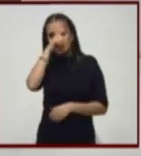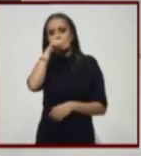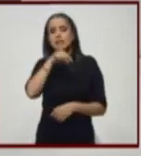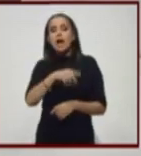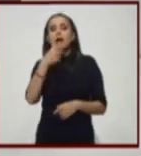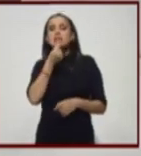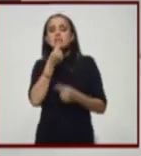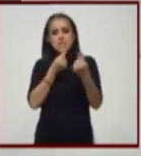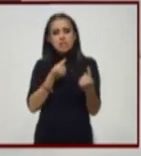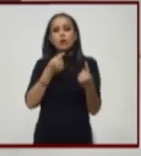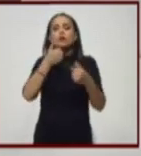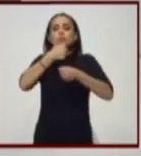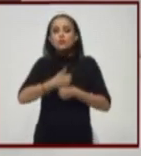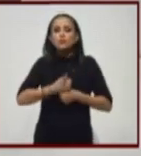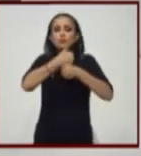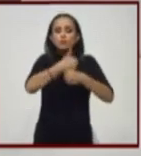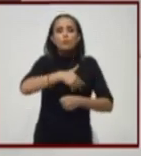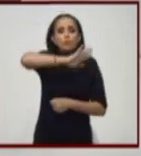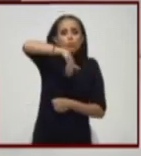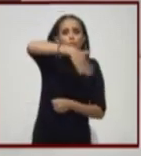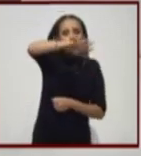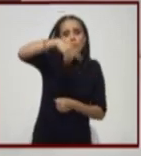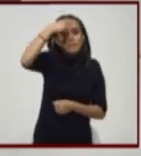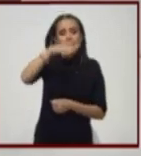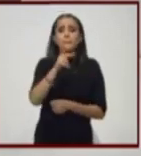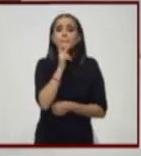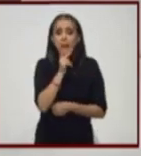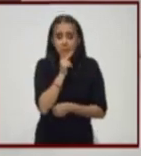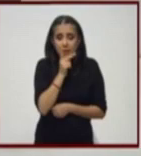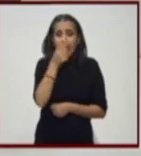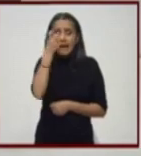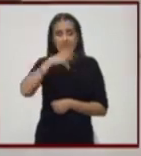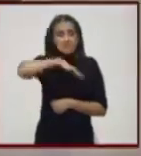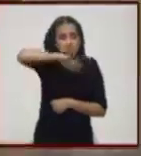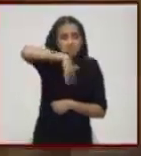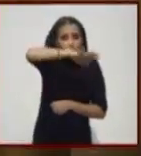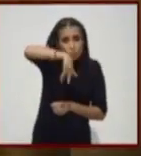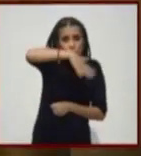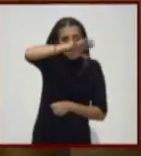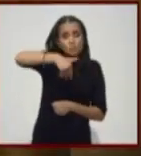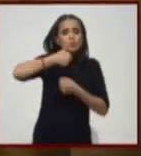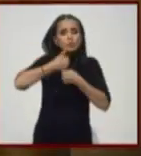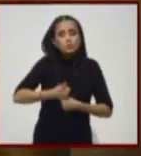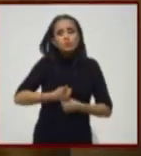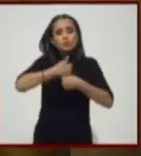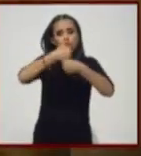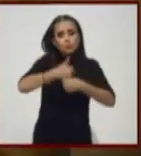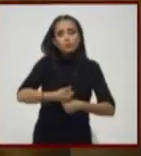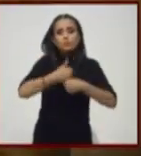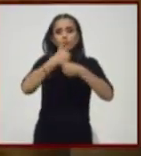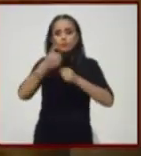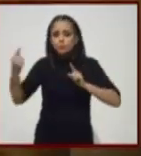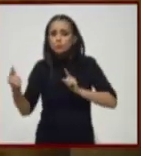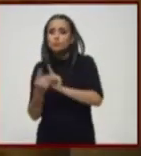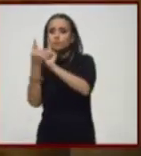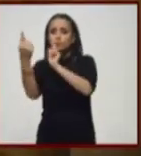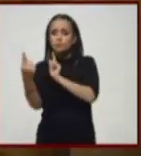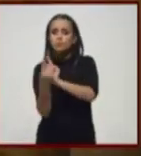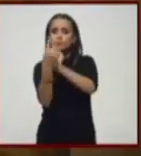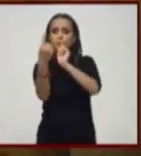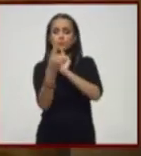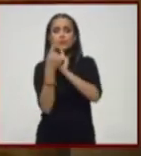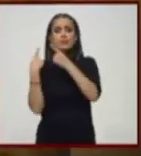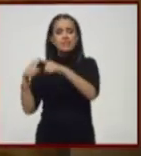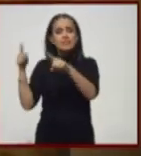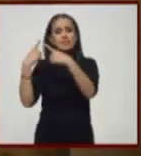que está buscando a su papá pero en esta búsqueda pues va sufriendo y encontrándose una serie de